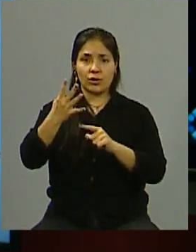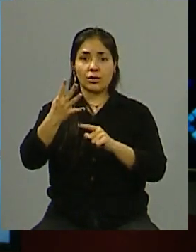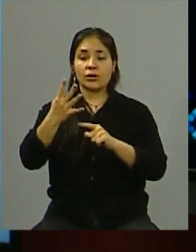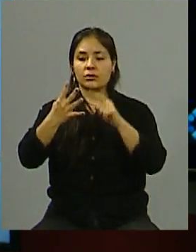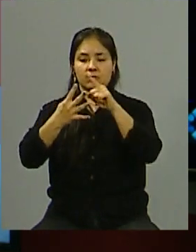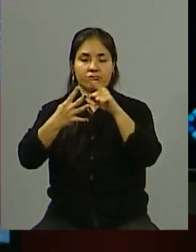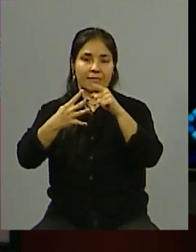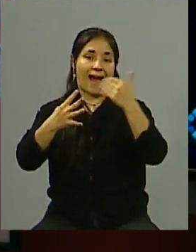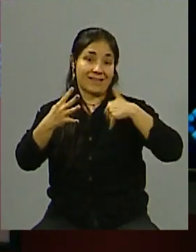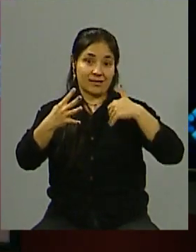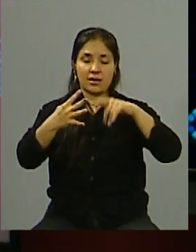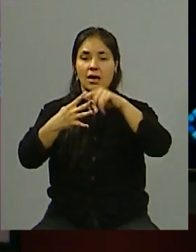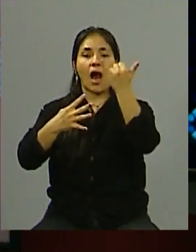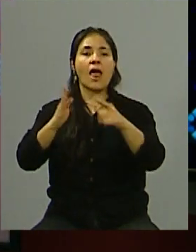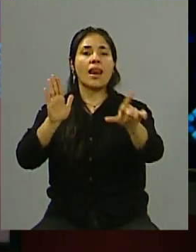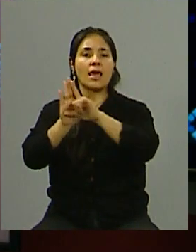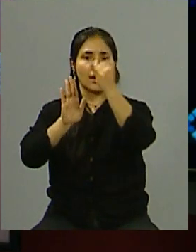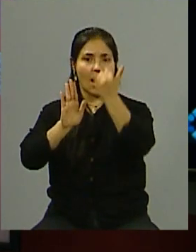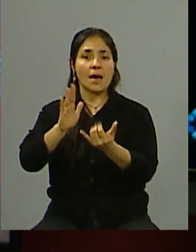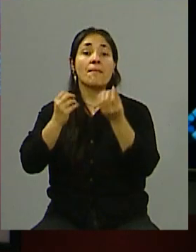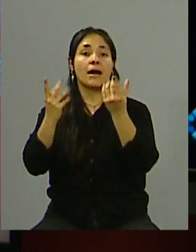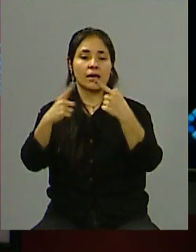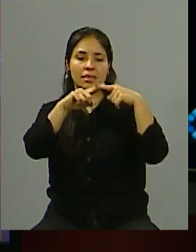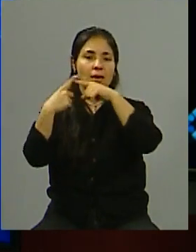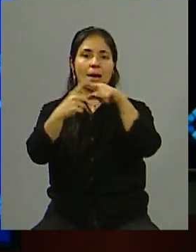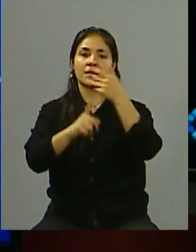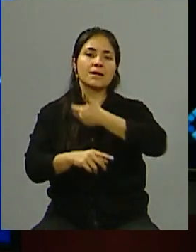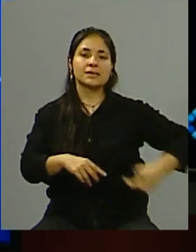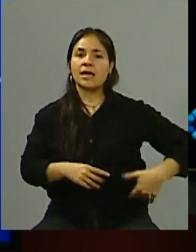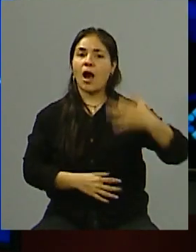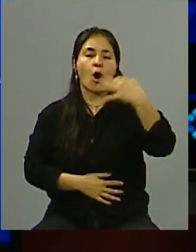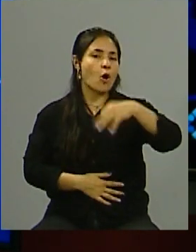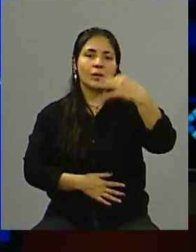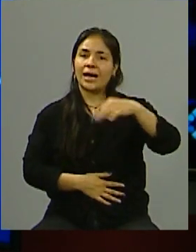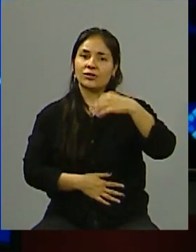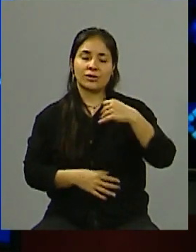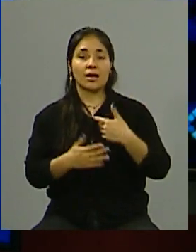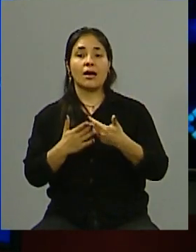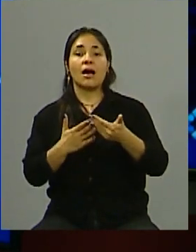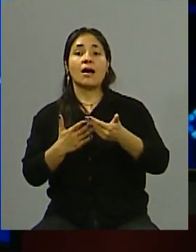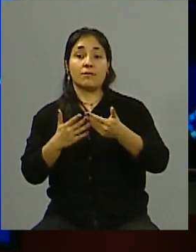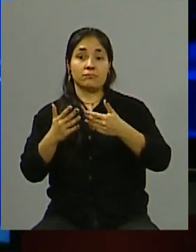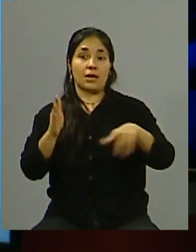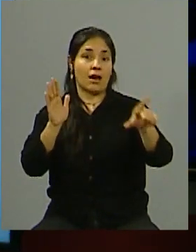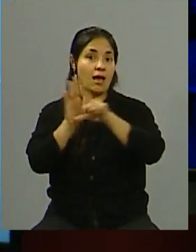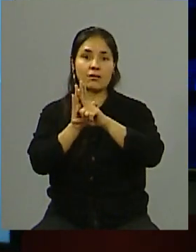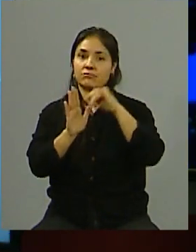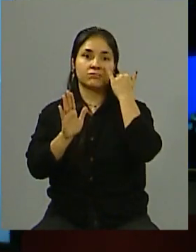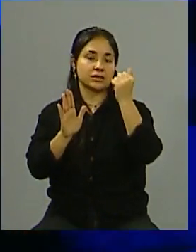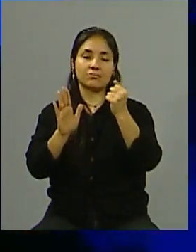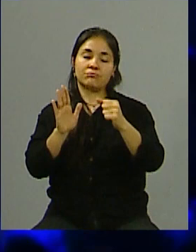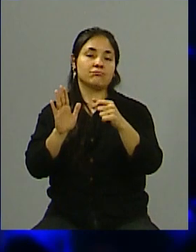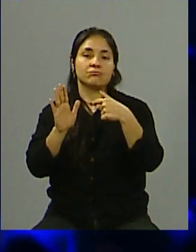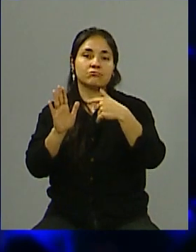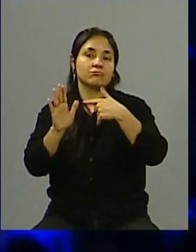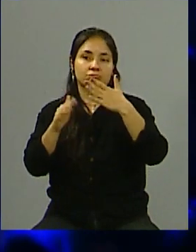debates presidenciales. Ya en la historia reciente hemos tenido, desde que es ley, para siempre, y lo hemos recordado aquí en el